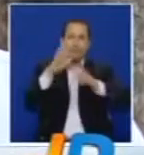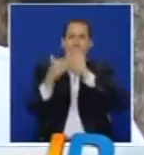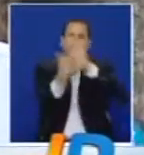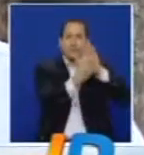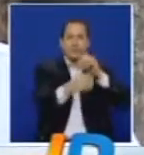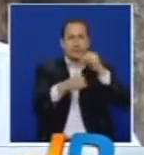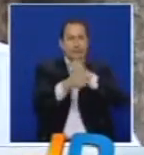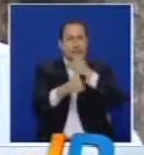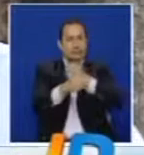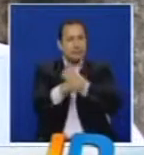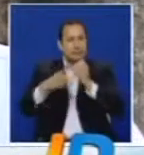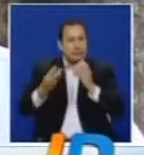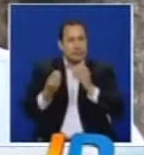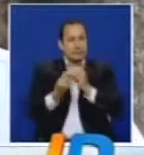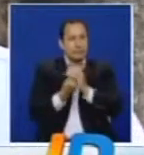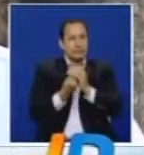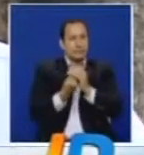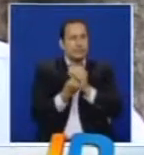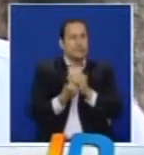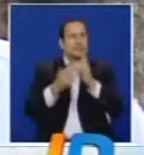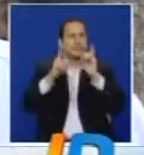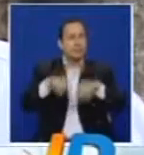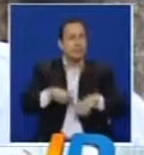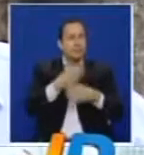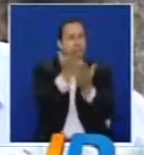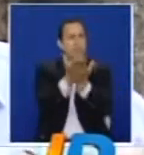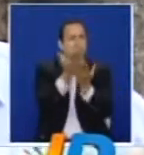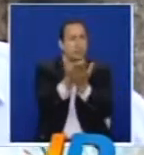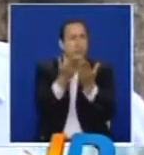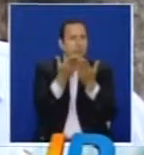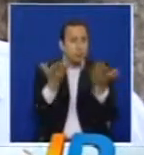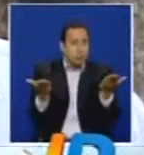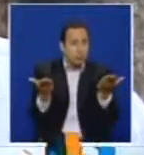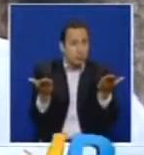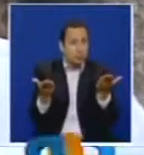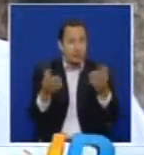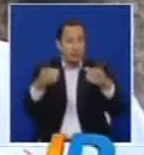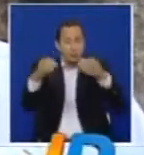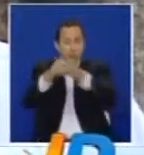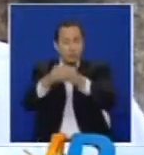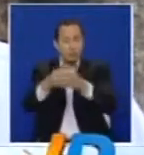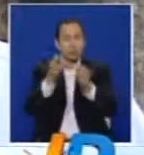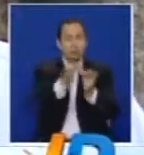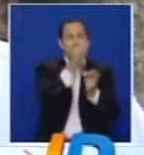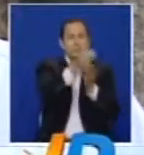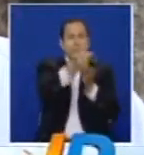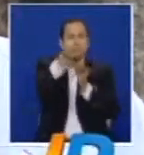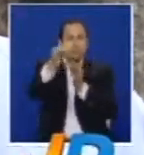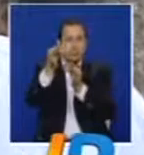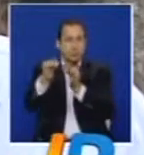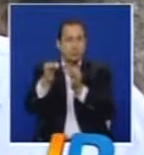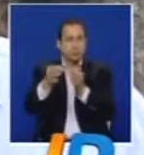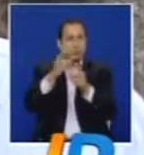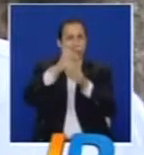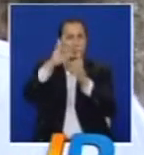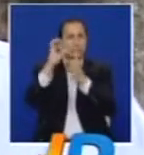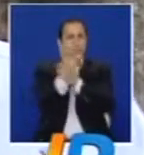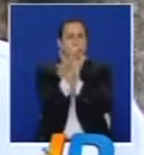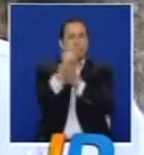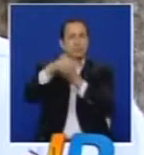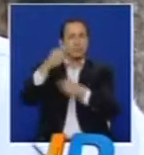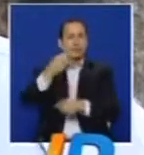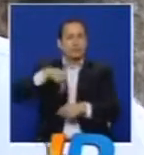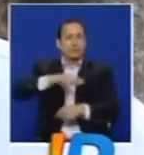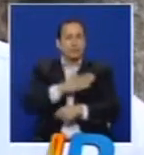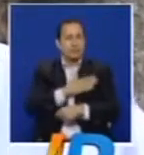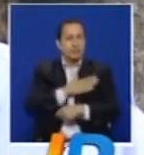inclusión. Apostar también al desarrollo económico del pueblo afro. Los pueblos en sociedades como las nuestras,